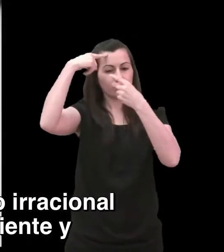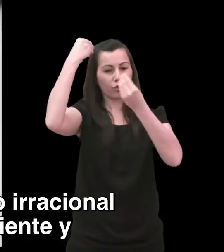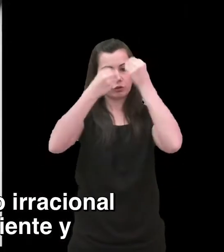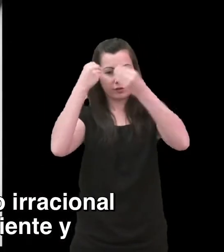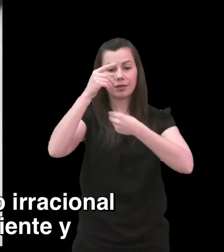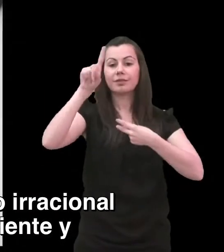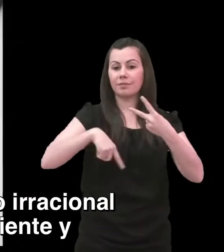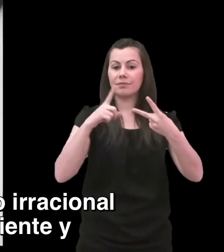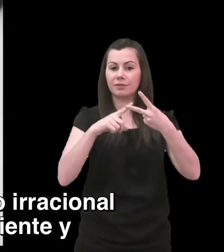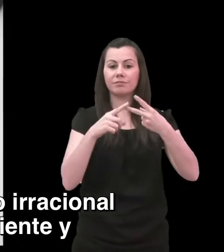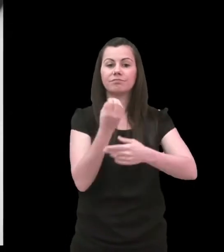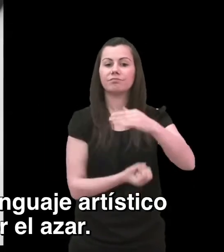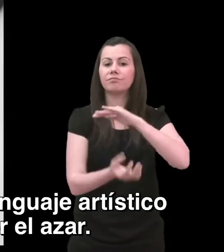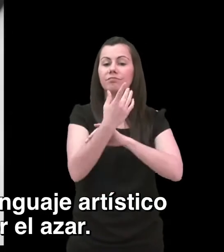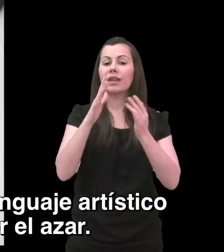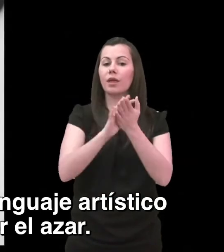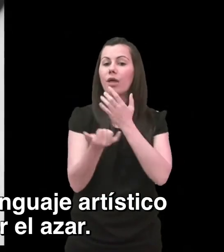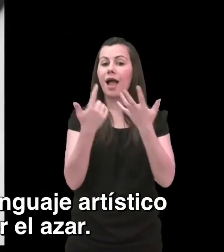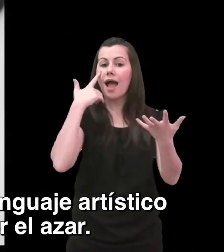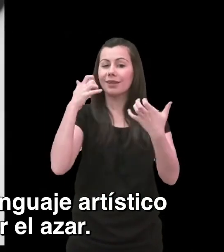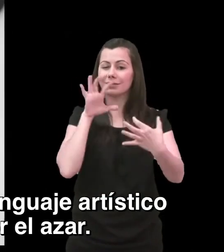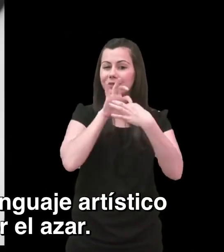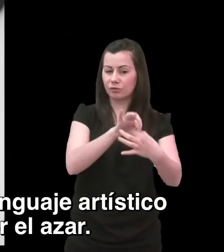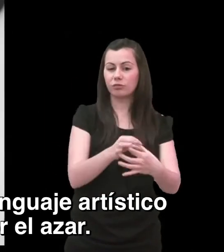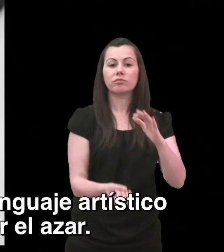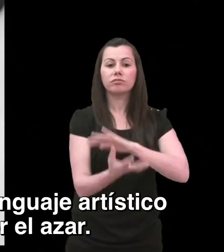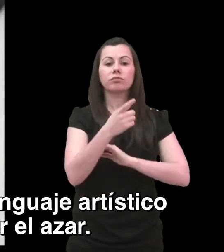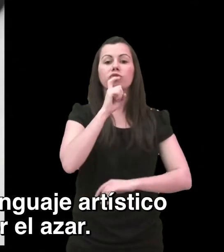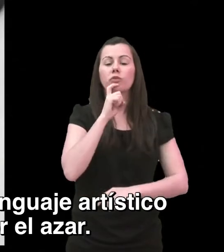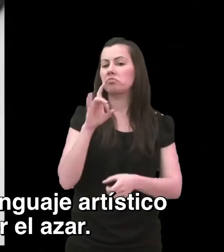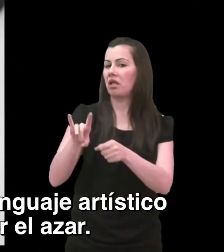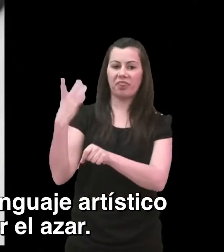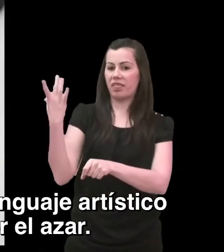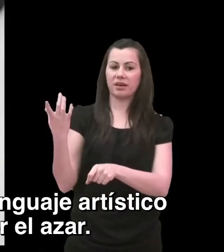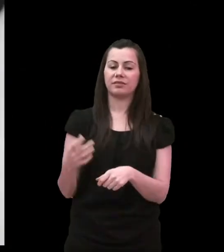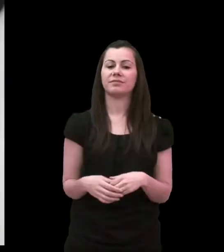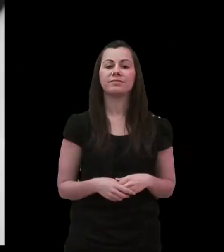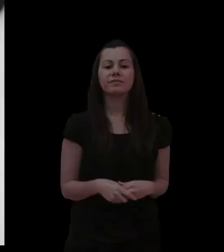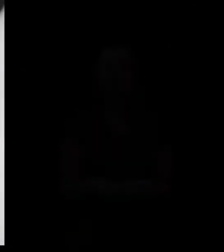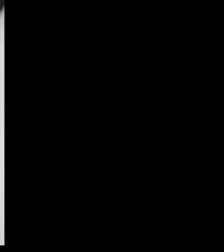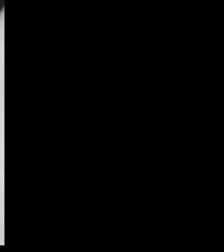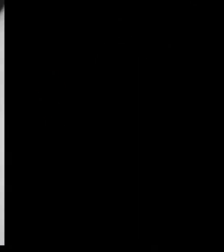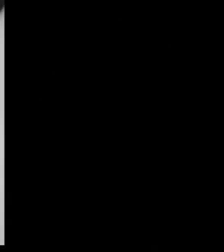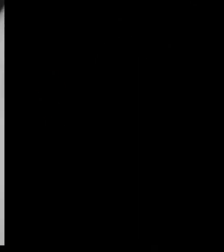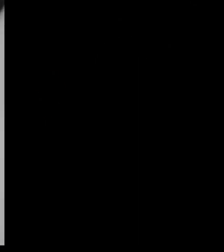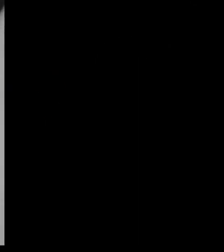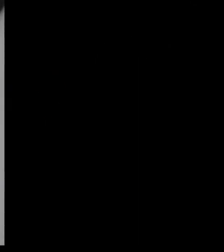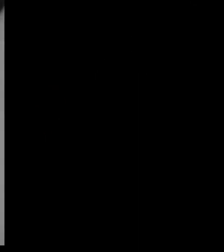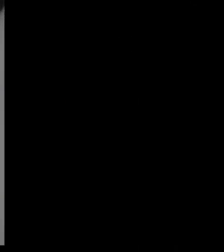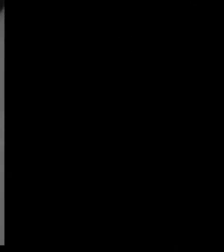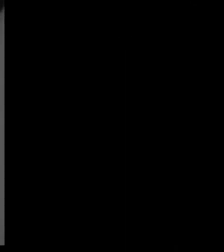entre lo irracional y el subconsciente y la elaboración de un lenguaje artístico determinado por el azar.